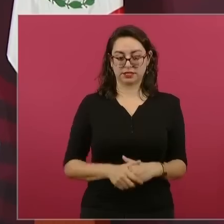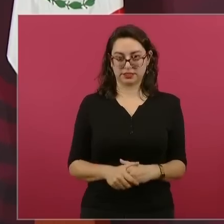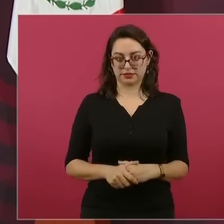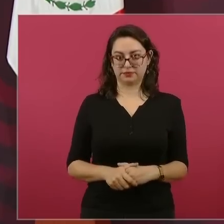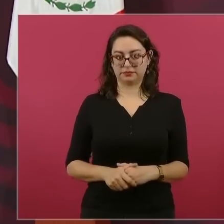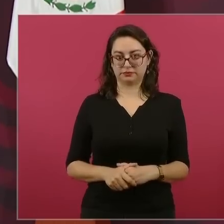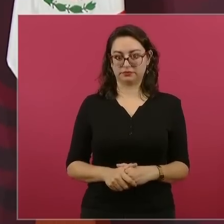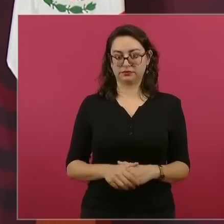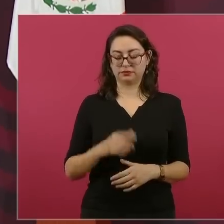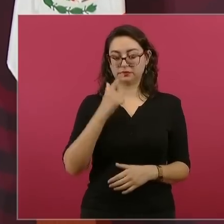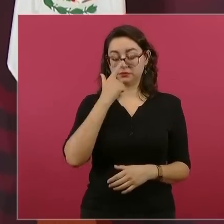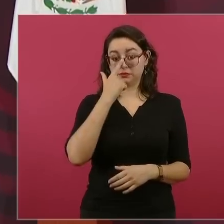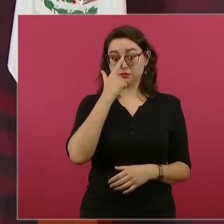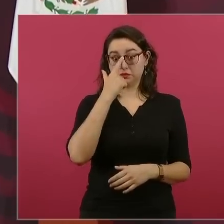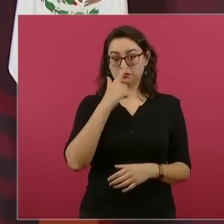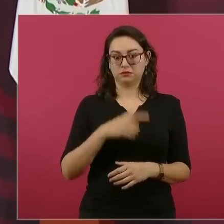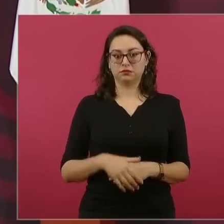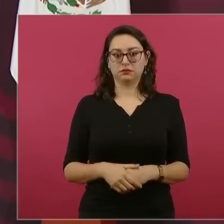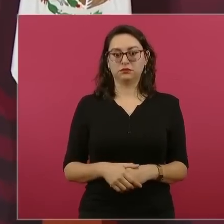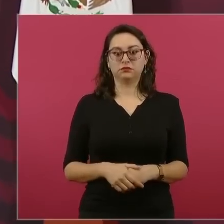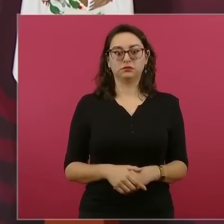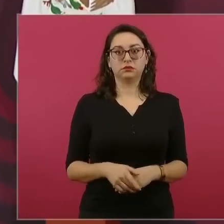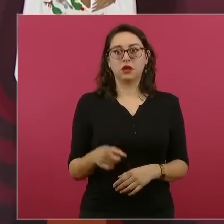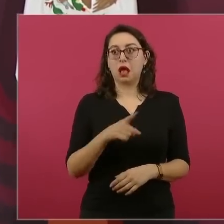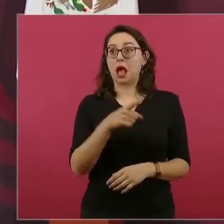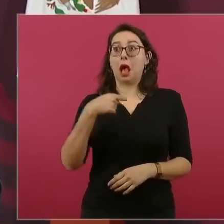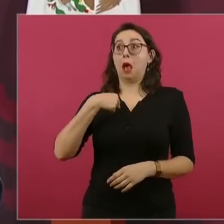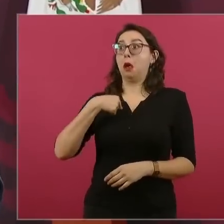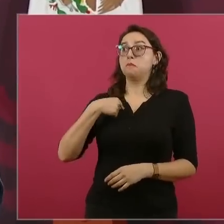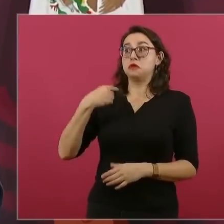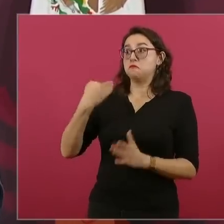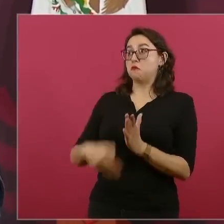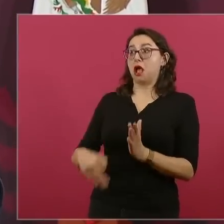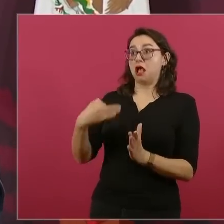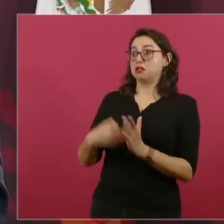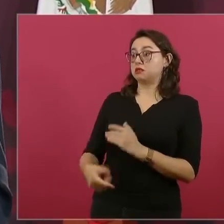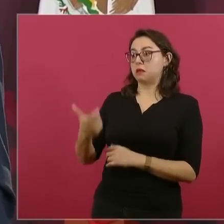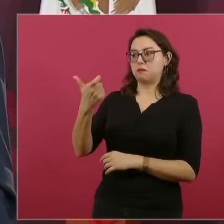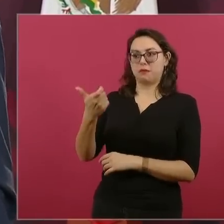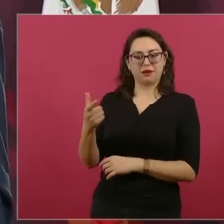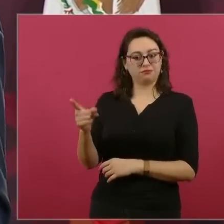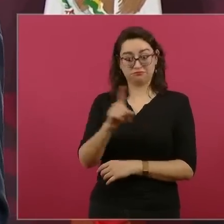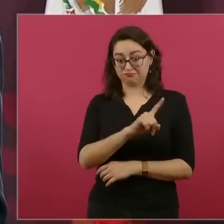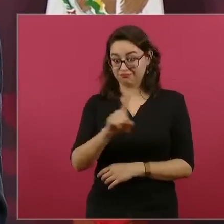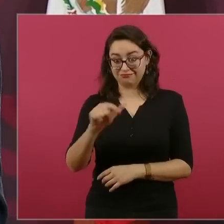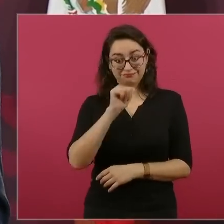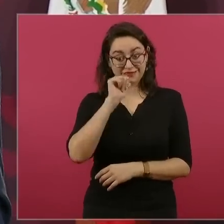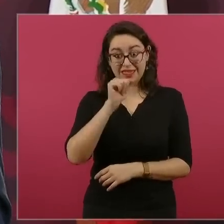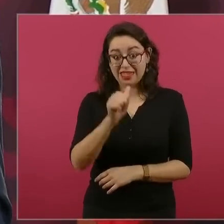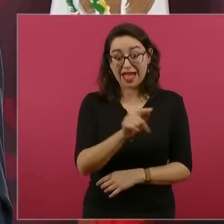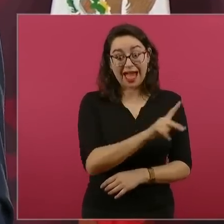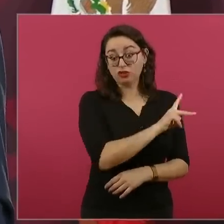100,000. Nadie le quedamos a deber. A nadie.